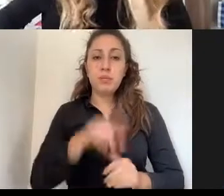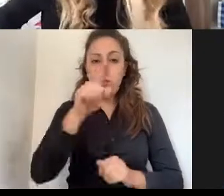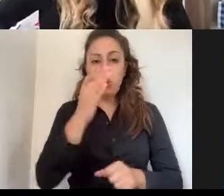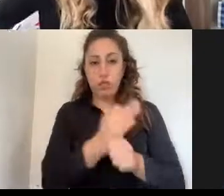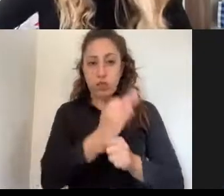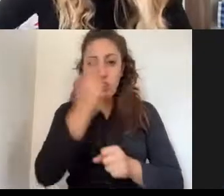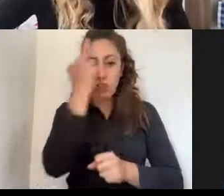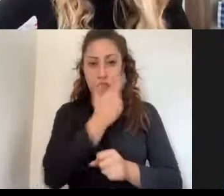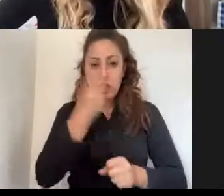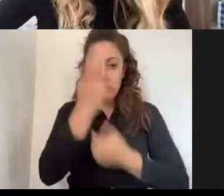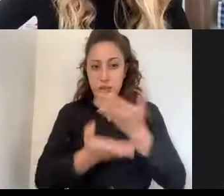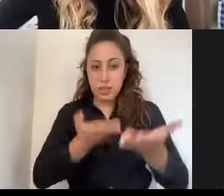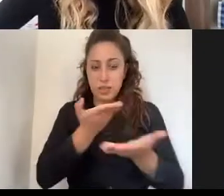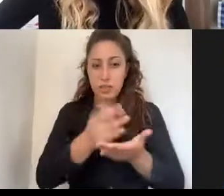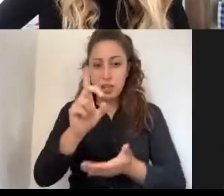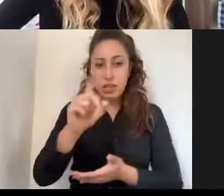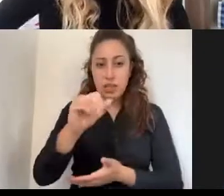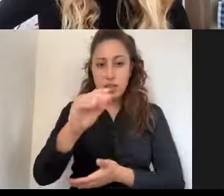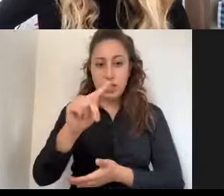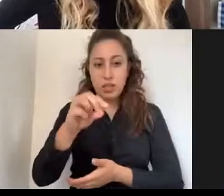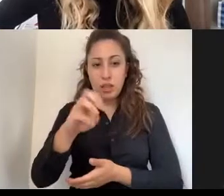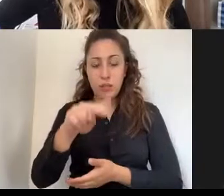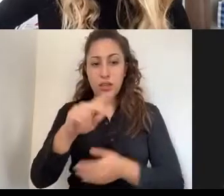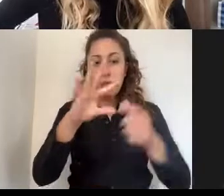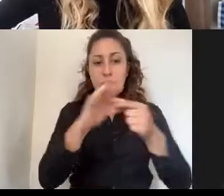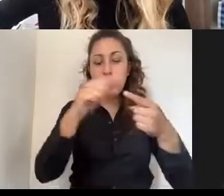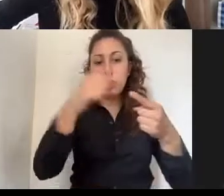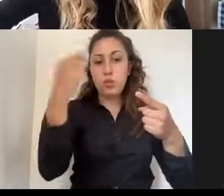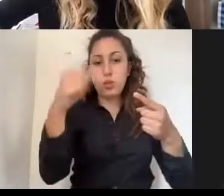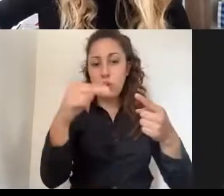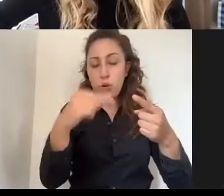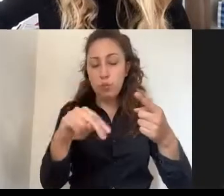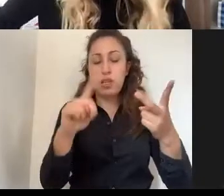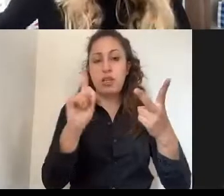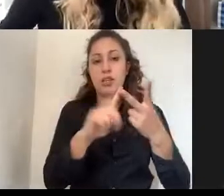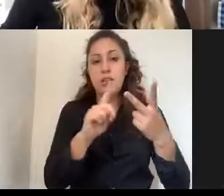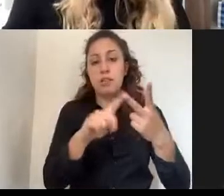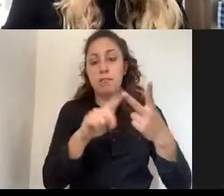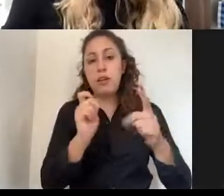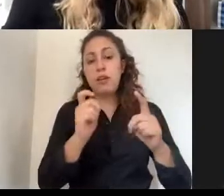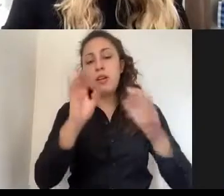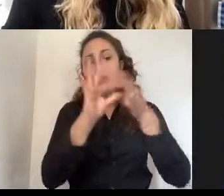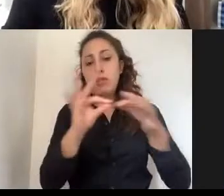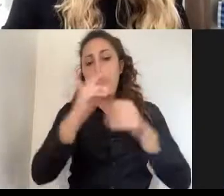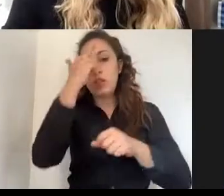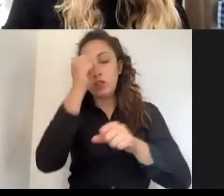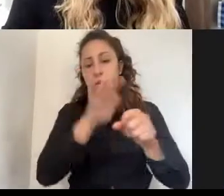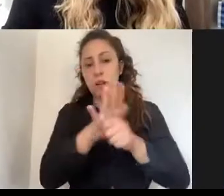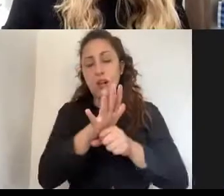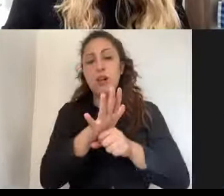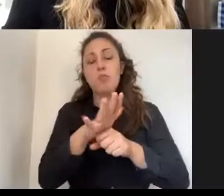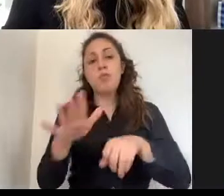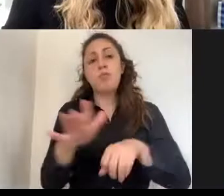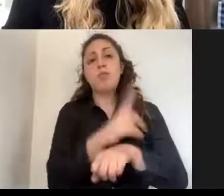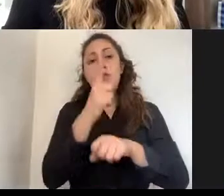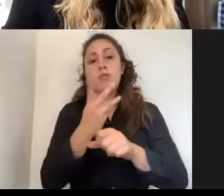que se nos propone, aparece desde el nombre, desde el planteamiento, que estamos modificando